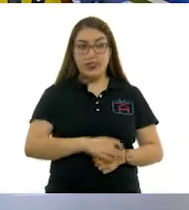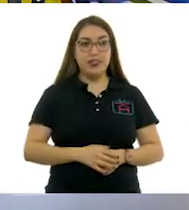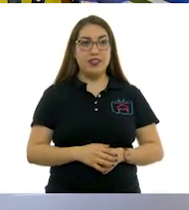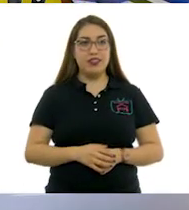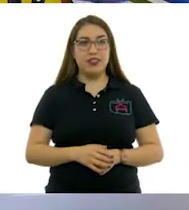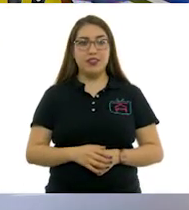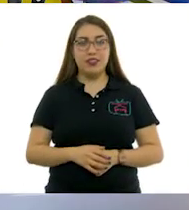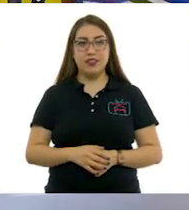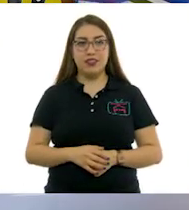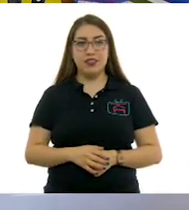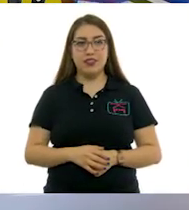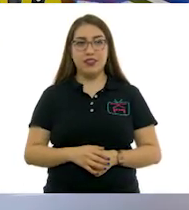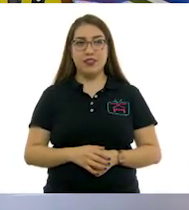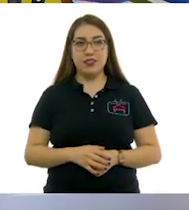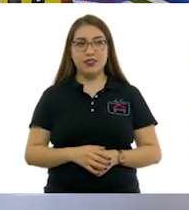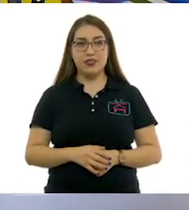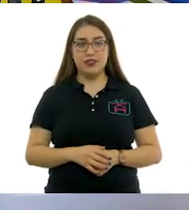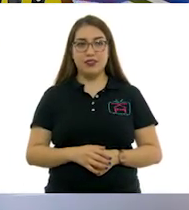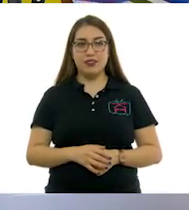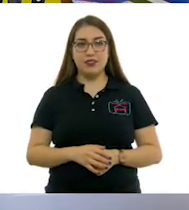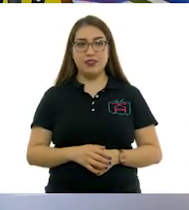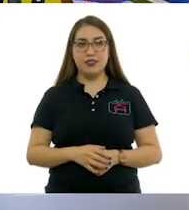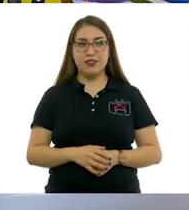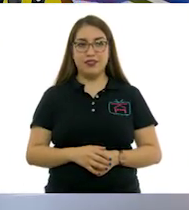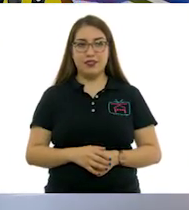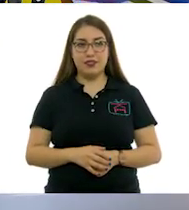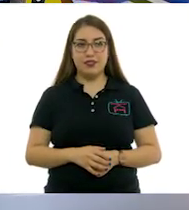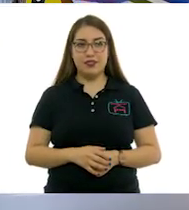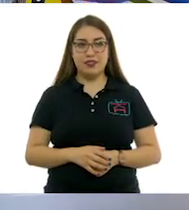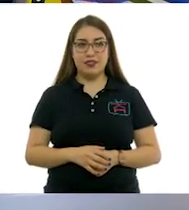Fue como en zigzag.